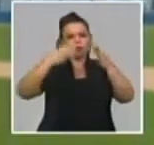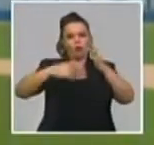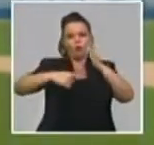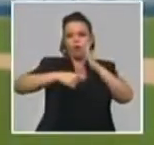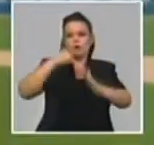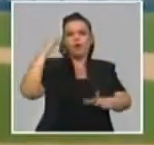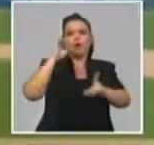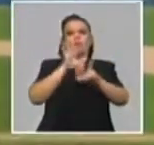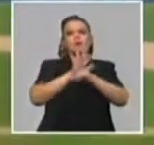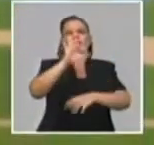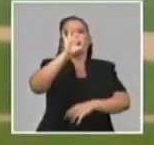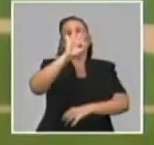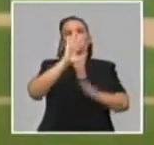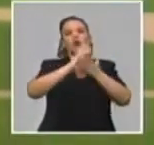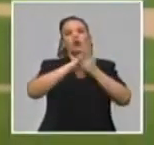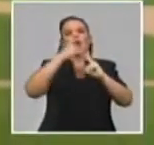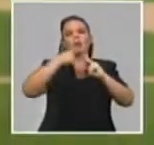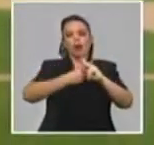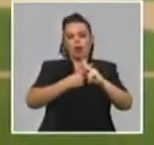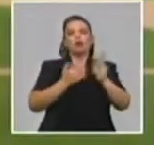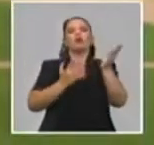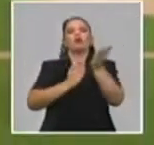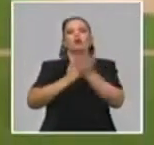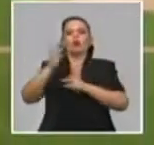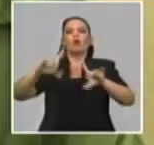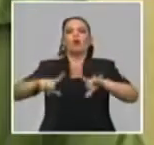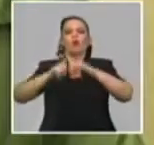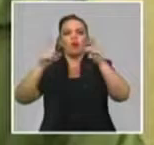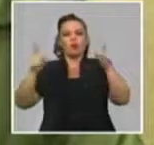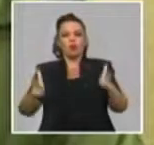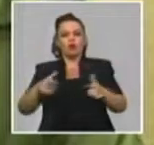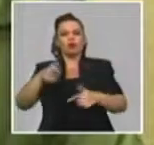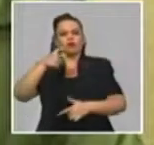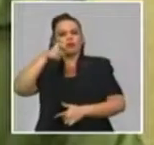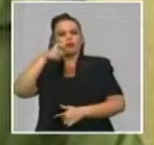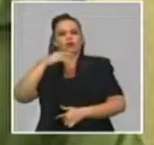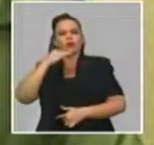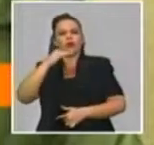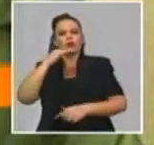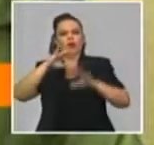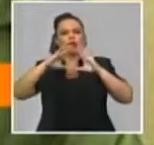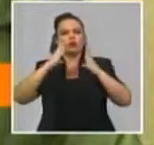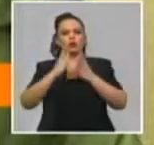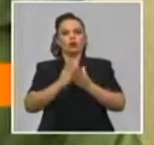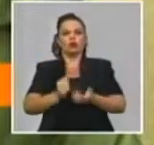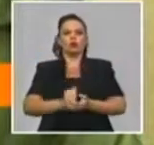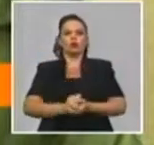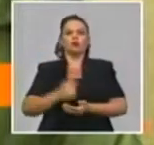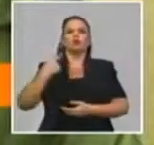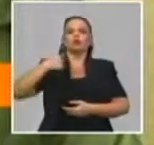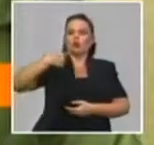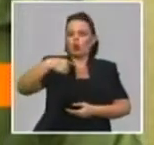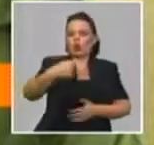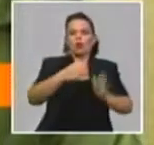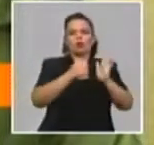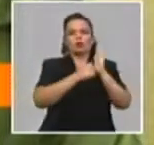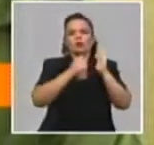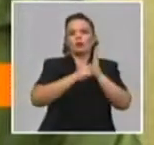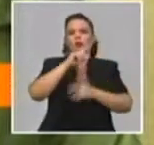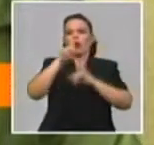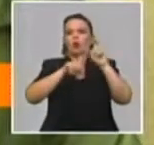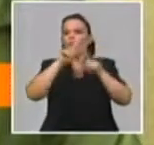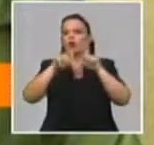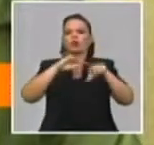comportamiento acorde a lo reglamentado por las máximas autoridades. Hemos incrementado las pesquisas, o sea, estamos haciendo pesquisas